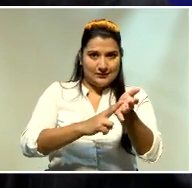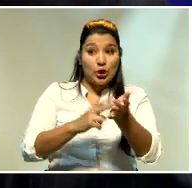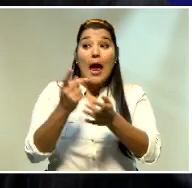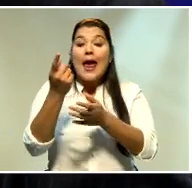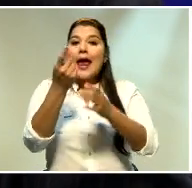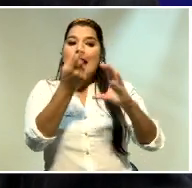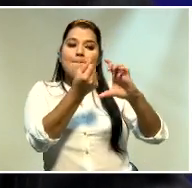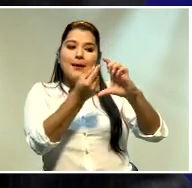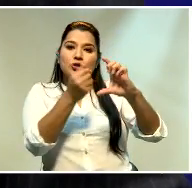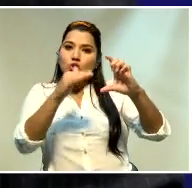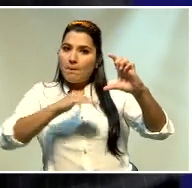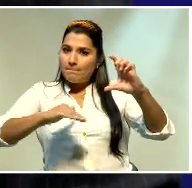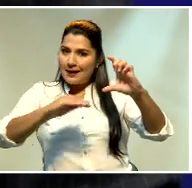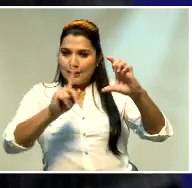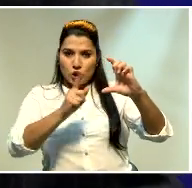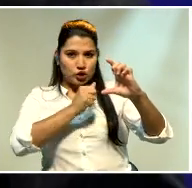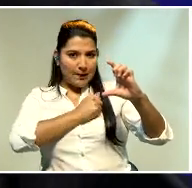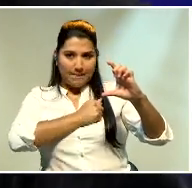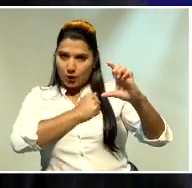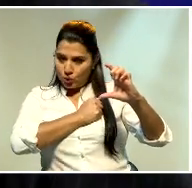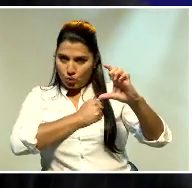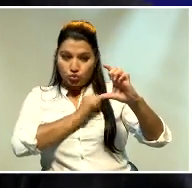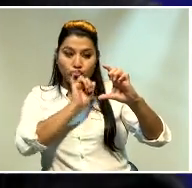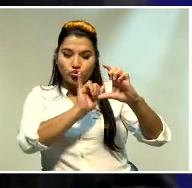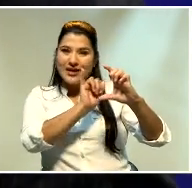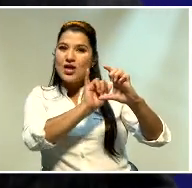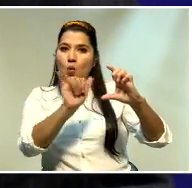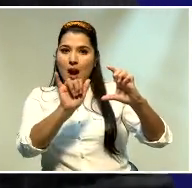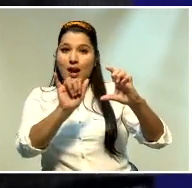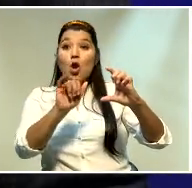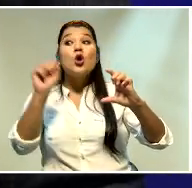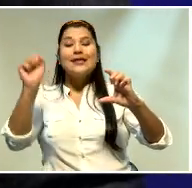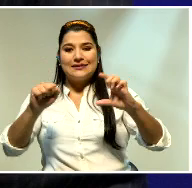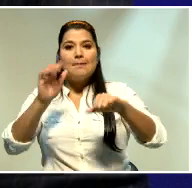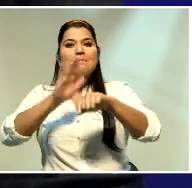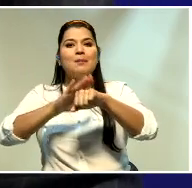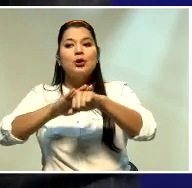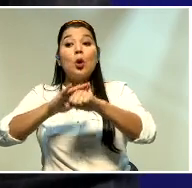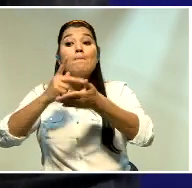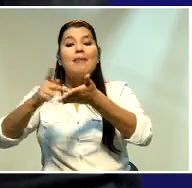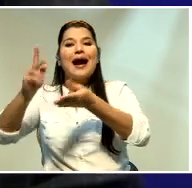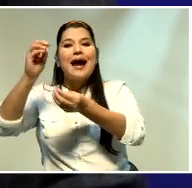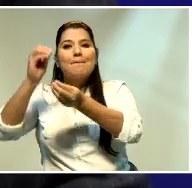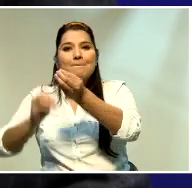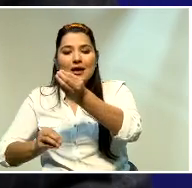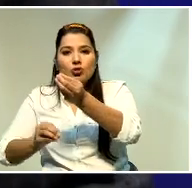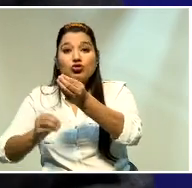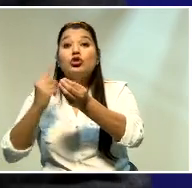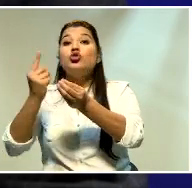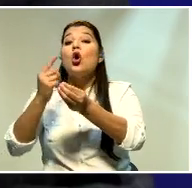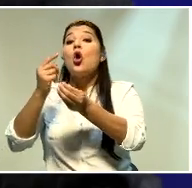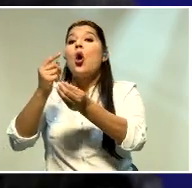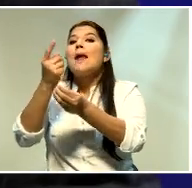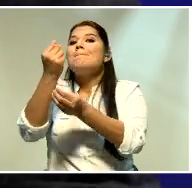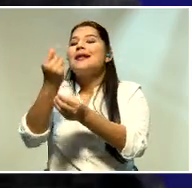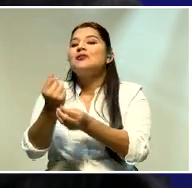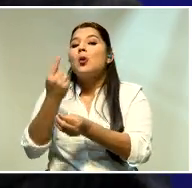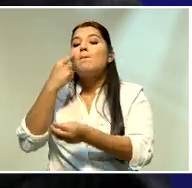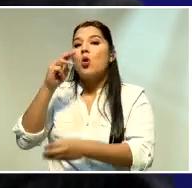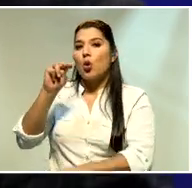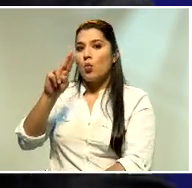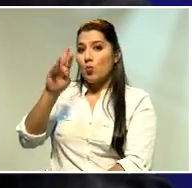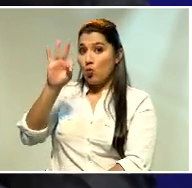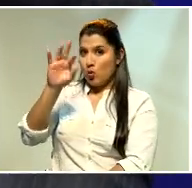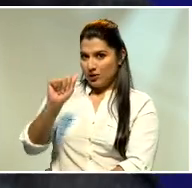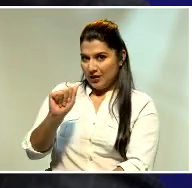generara una amnistía, no una condonación, que son cosas diferentes, condonación es perdonarlo todo, eso no se hizo. La amnistía es permitir un